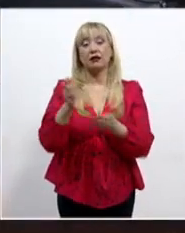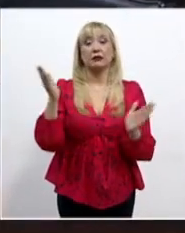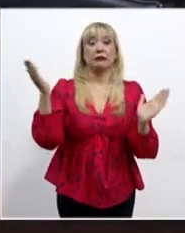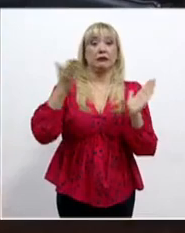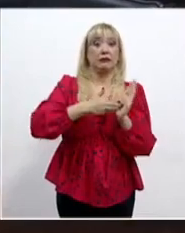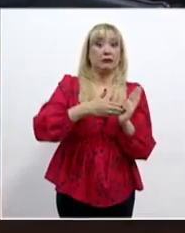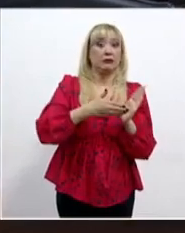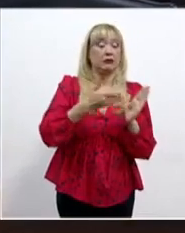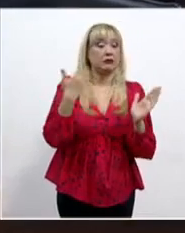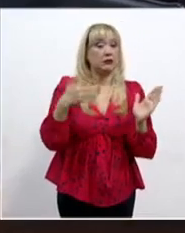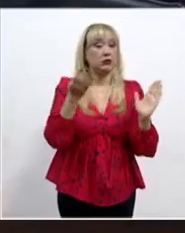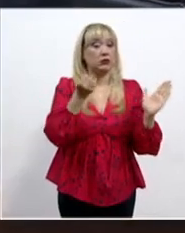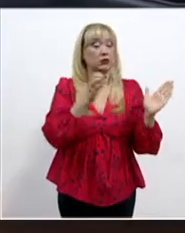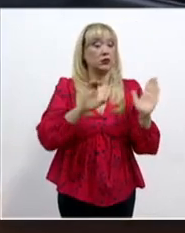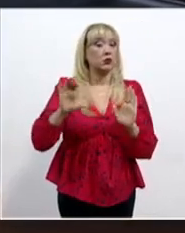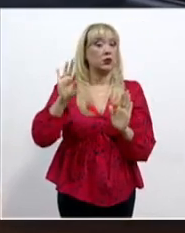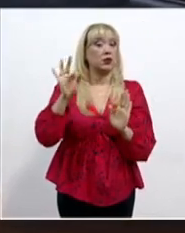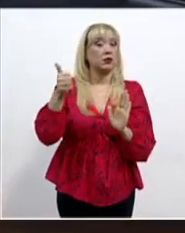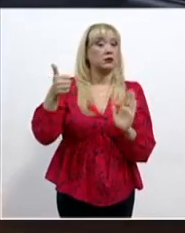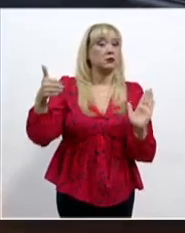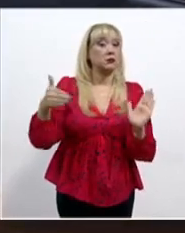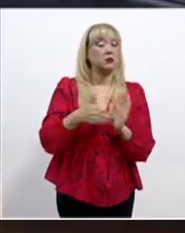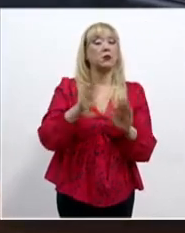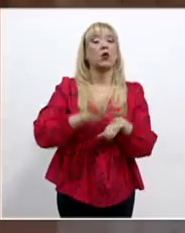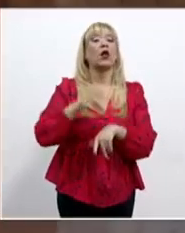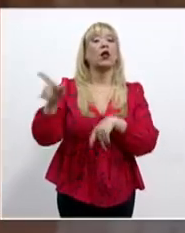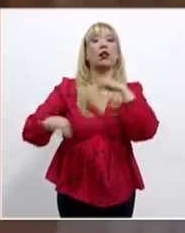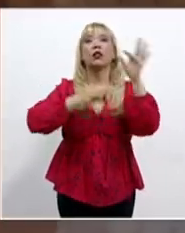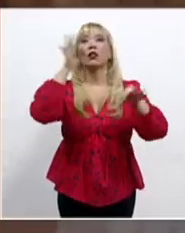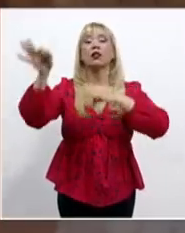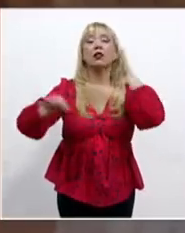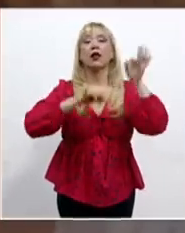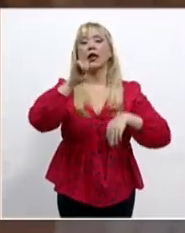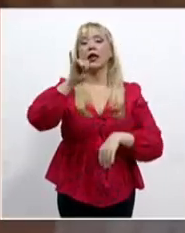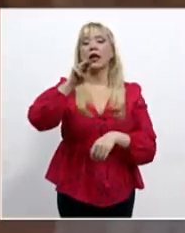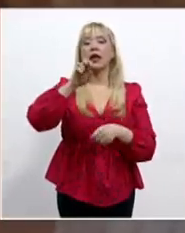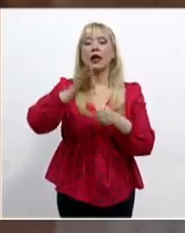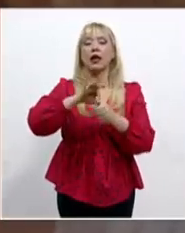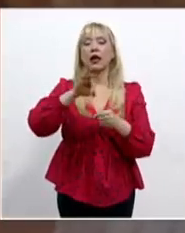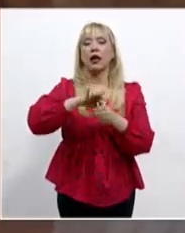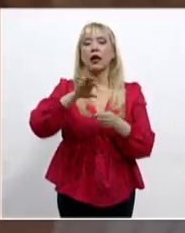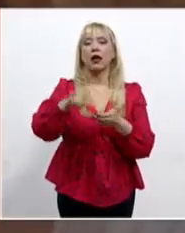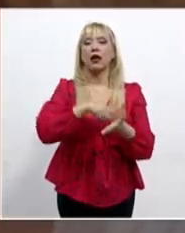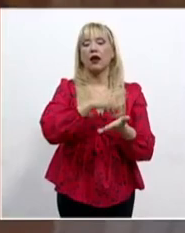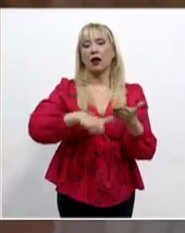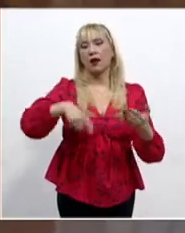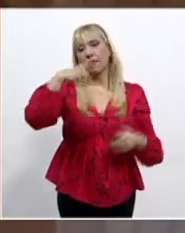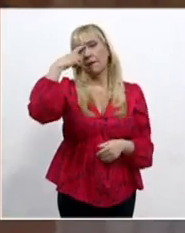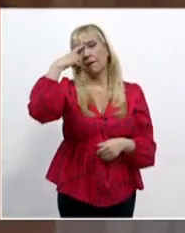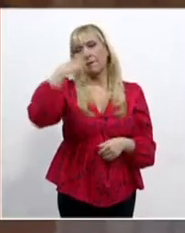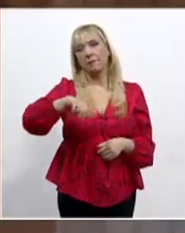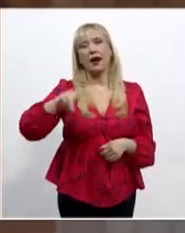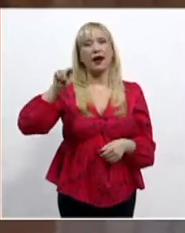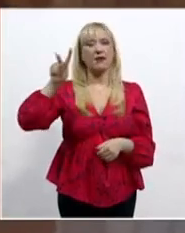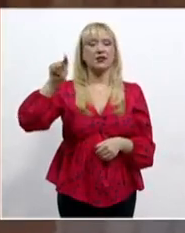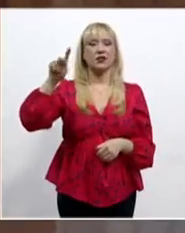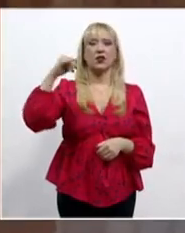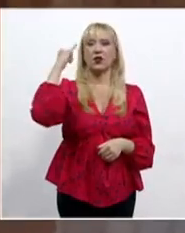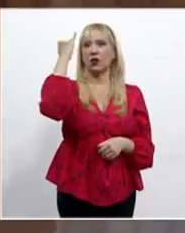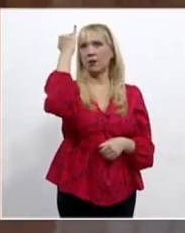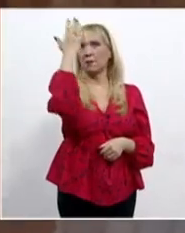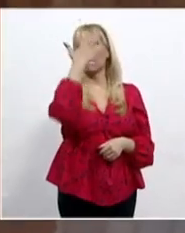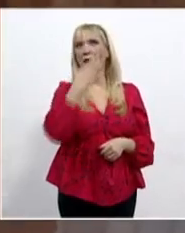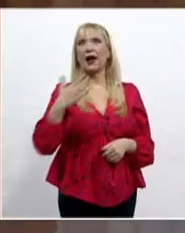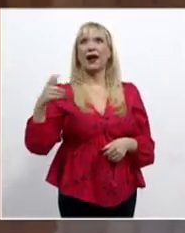496,149 pesos por omitir retransmitir los promocionales ordenados por el INE al difundir la señal de imagen televisión. El proyecto